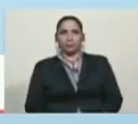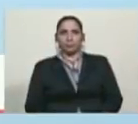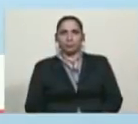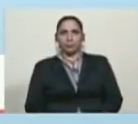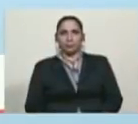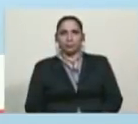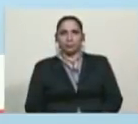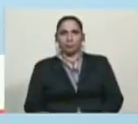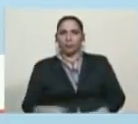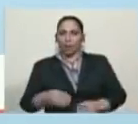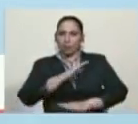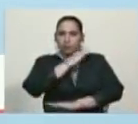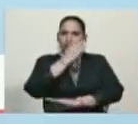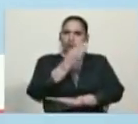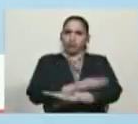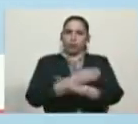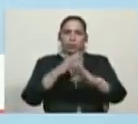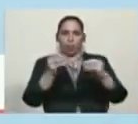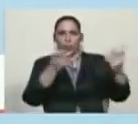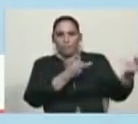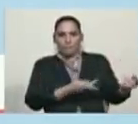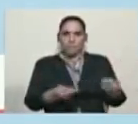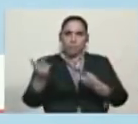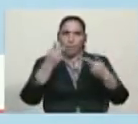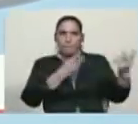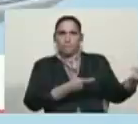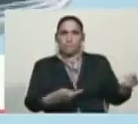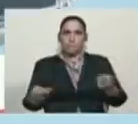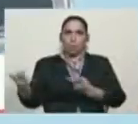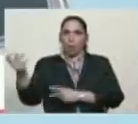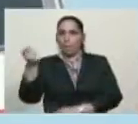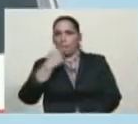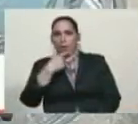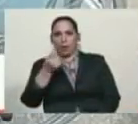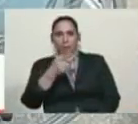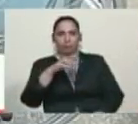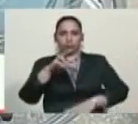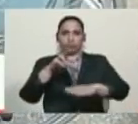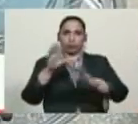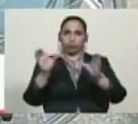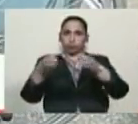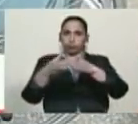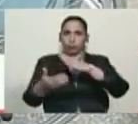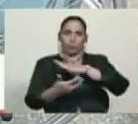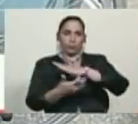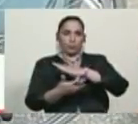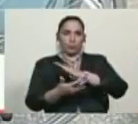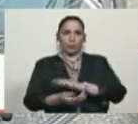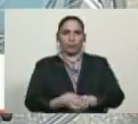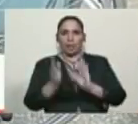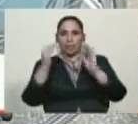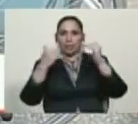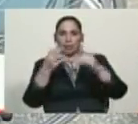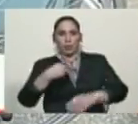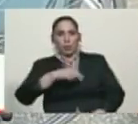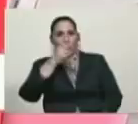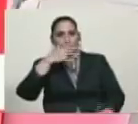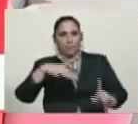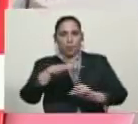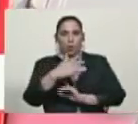con toda la llegada de los medicamentos e insumos para la atención a nuestro pueblo este